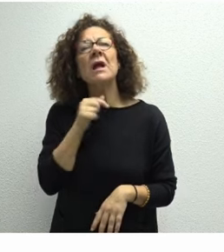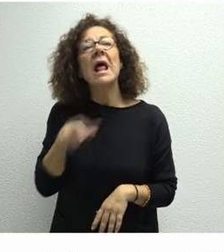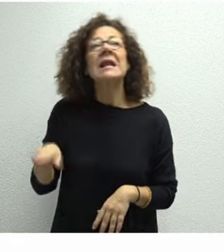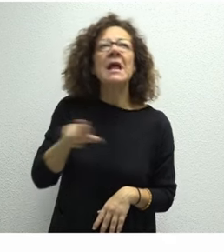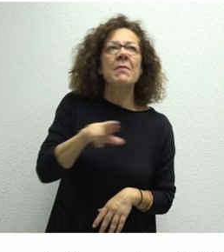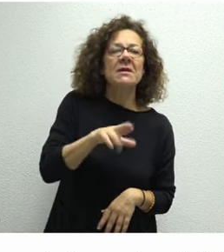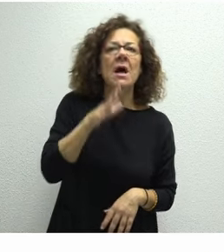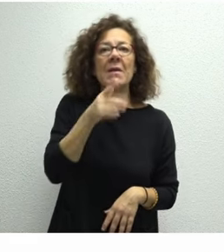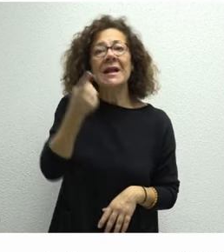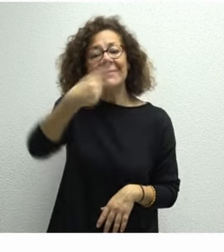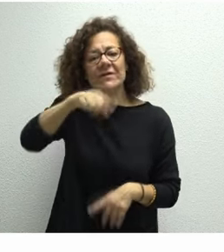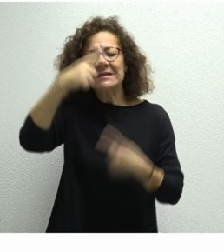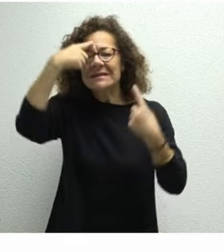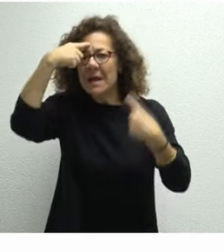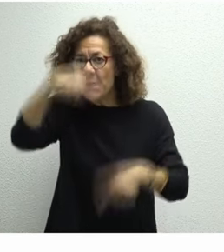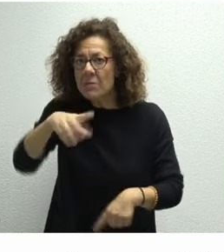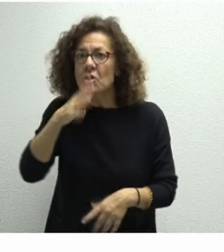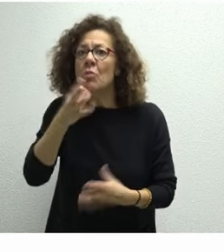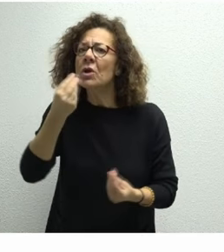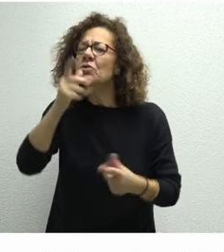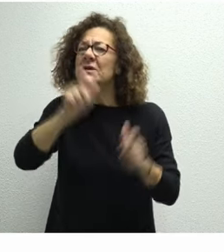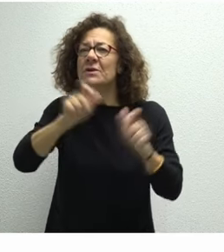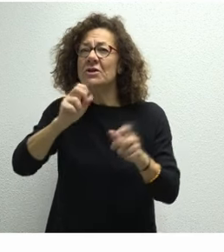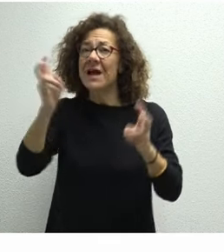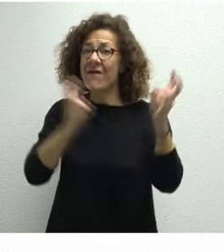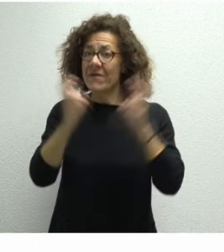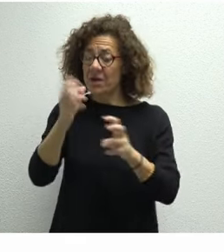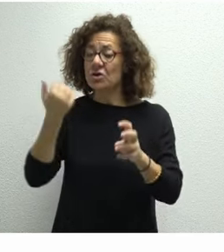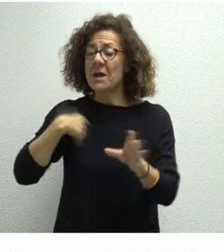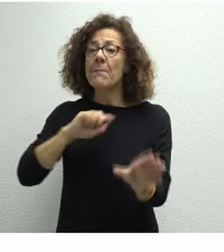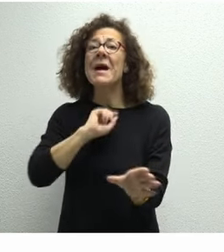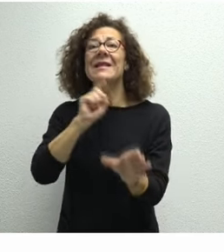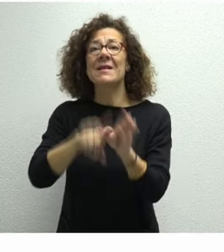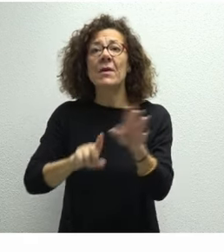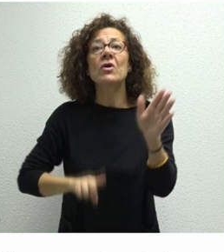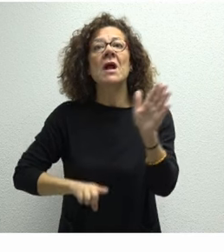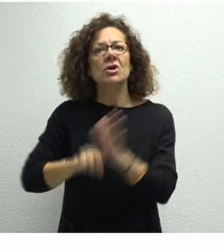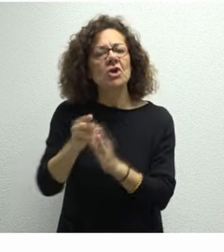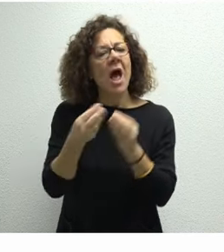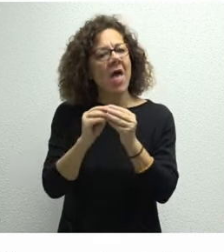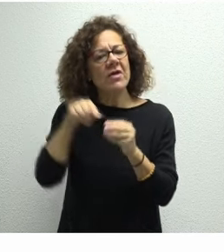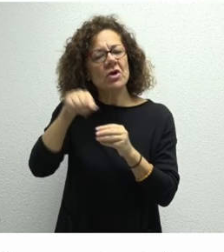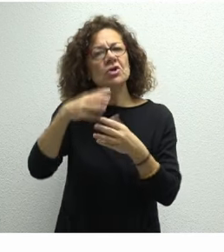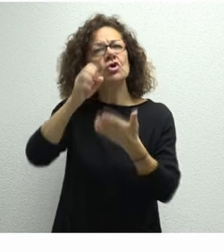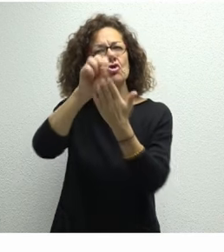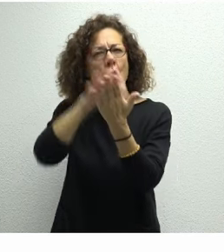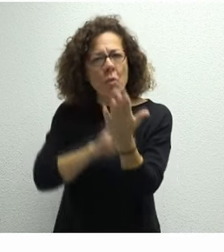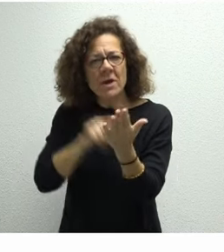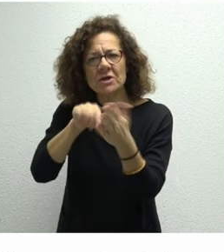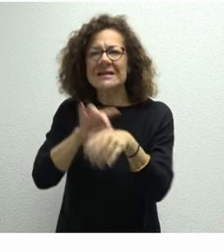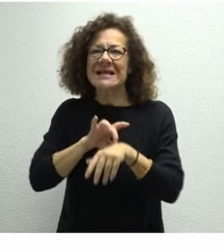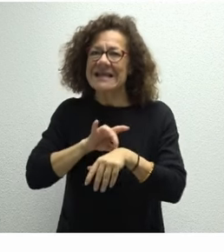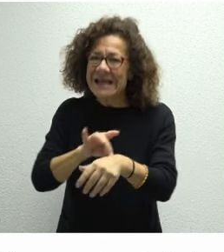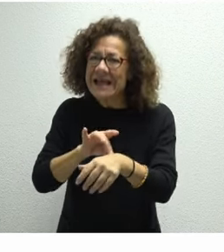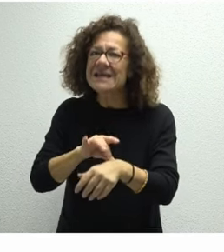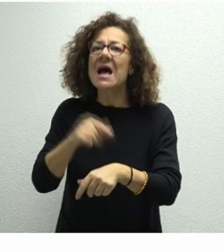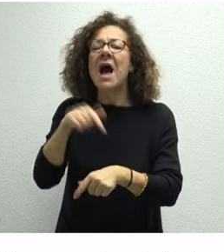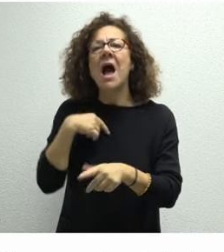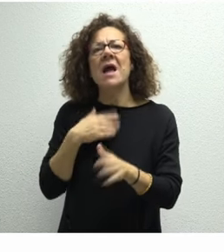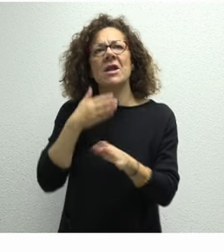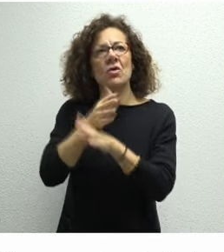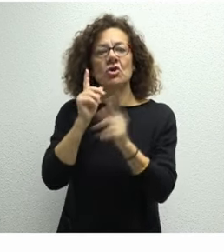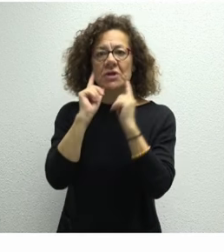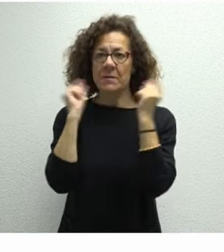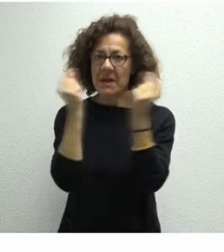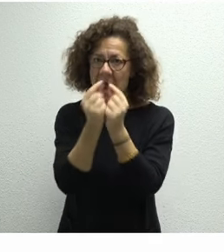para que fuéramos conscientes porque muchas de las personas que estáis hoy aquí habéis participado en el desarrollo en la elaboración de estos documentos de estas guías habéis estado en los seminarios